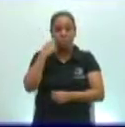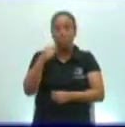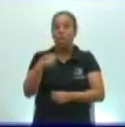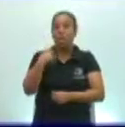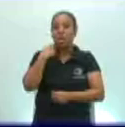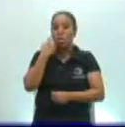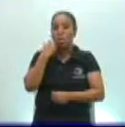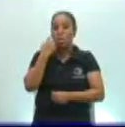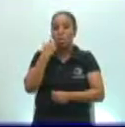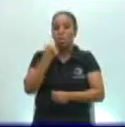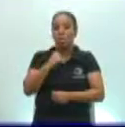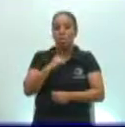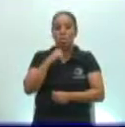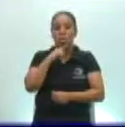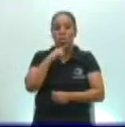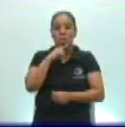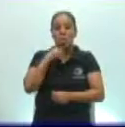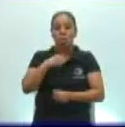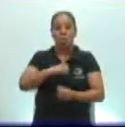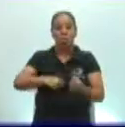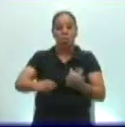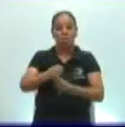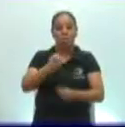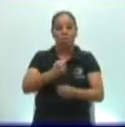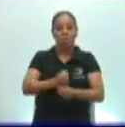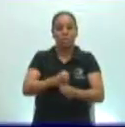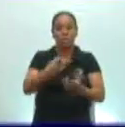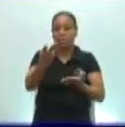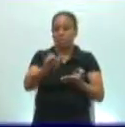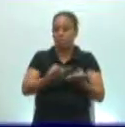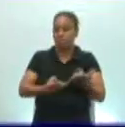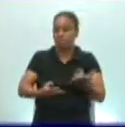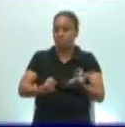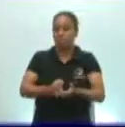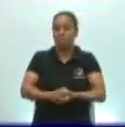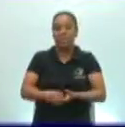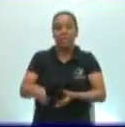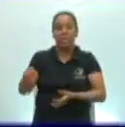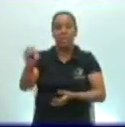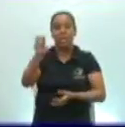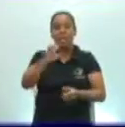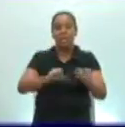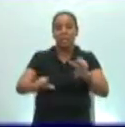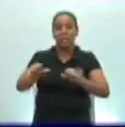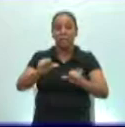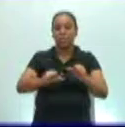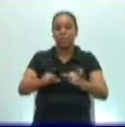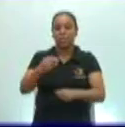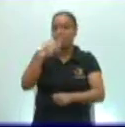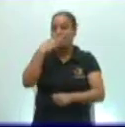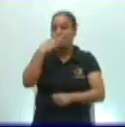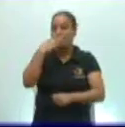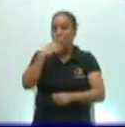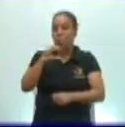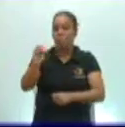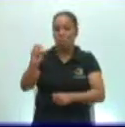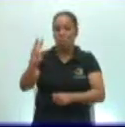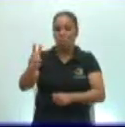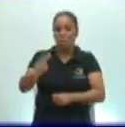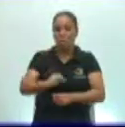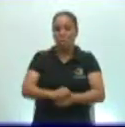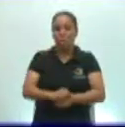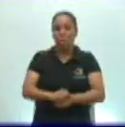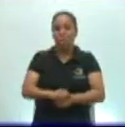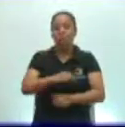a utilizar para representar los átomos de este elemento, es decir, del elemento químico oxígeno. Y por supuesto es el